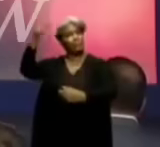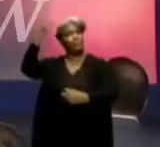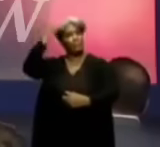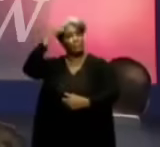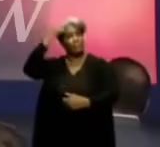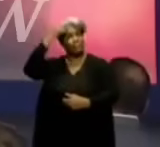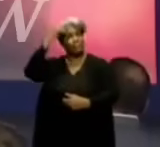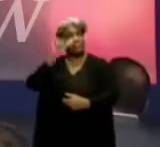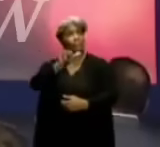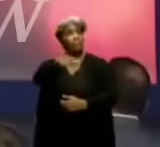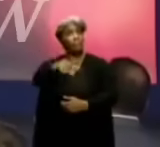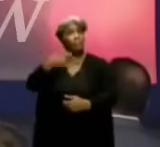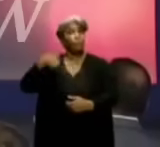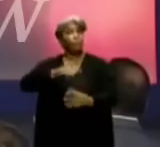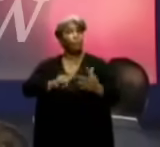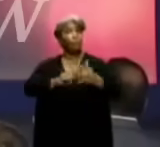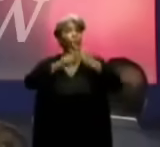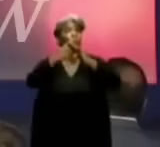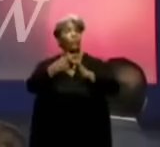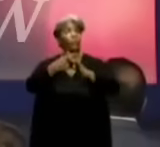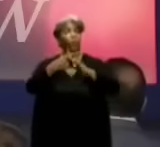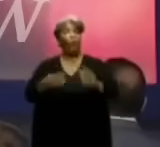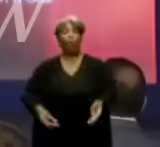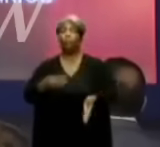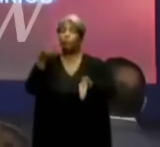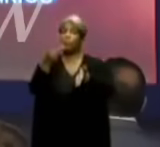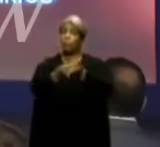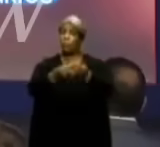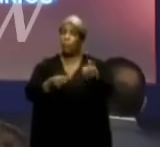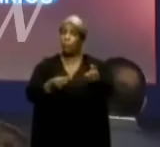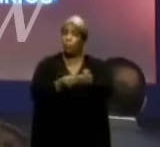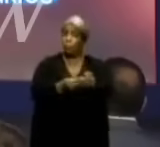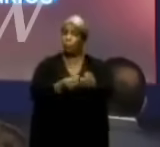ese sentido, empezamos con el bono navideño.